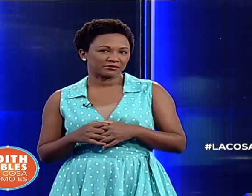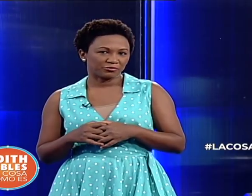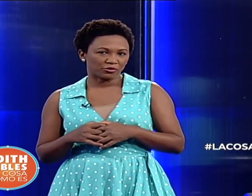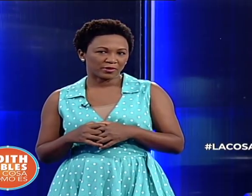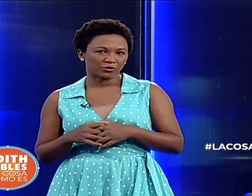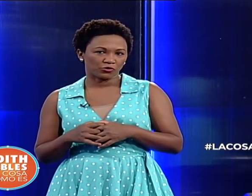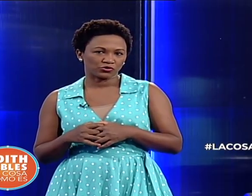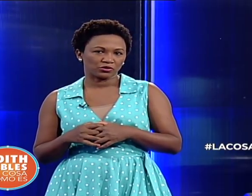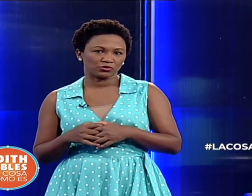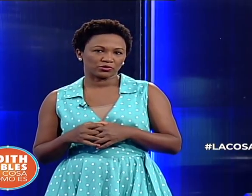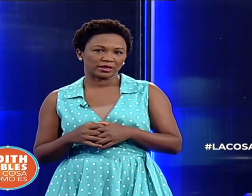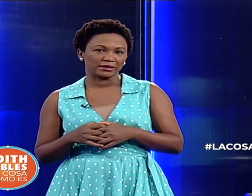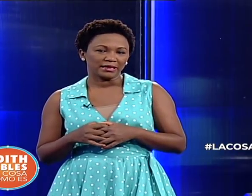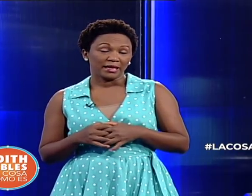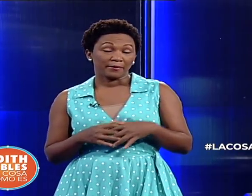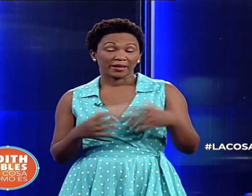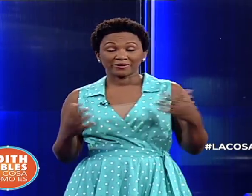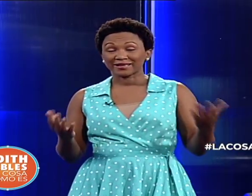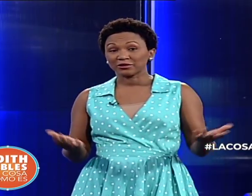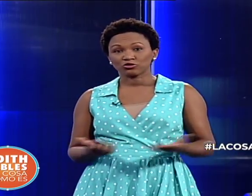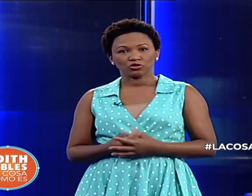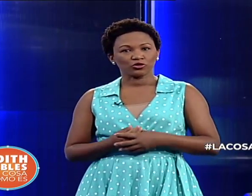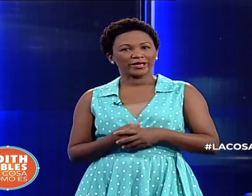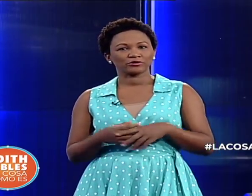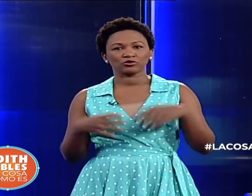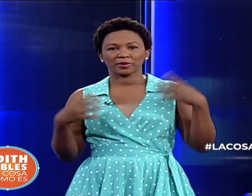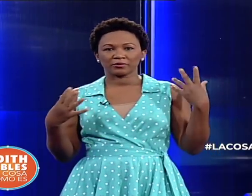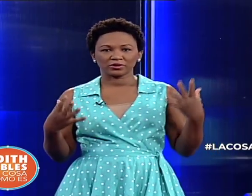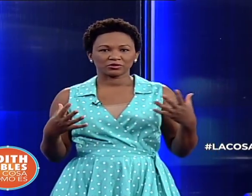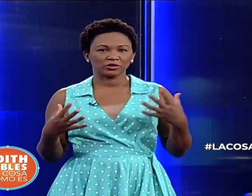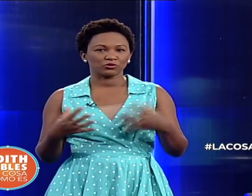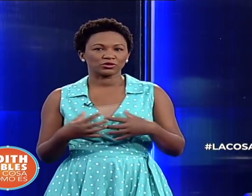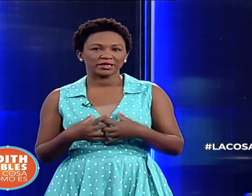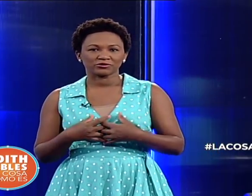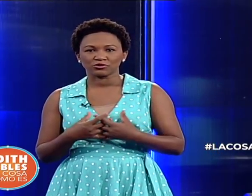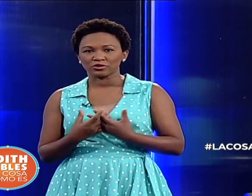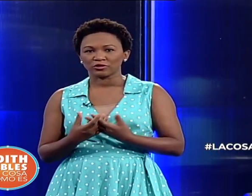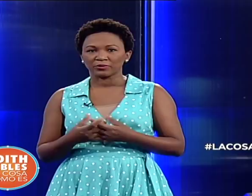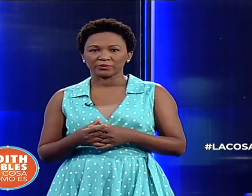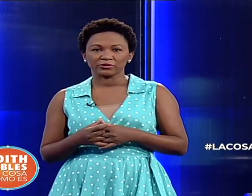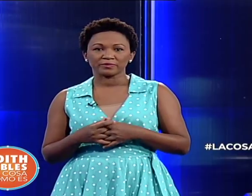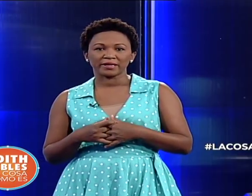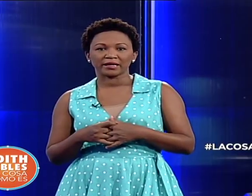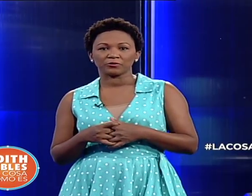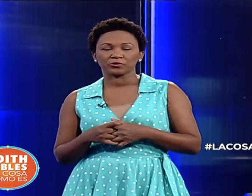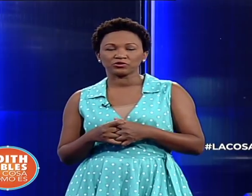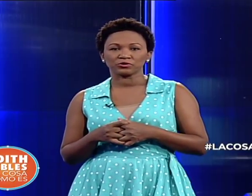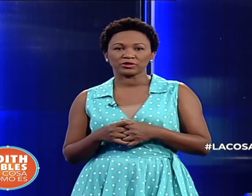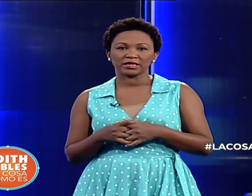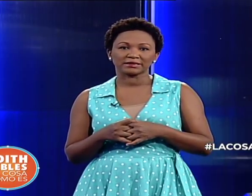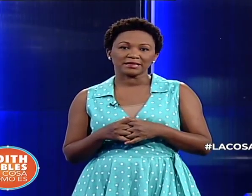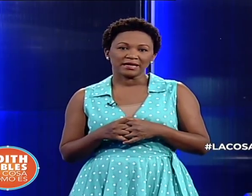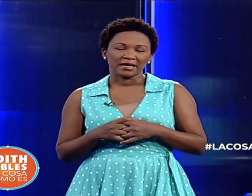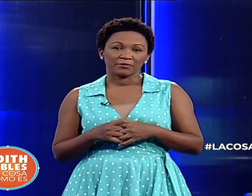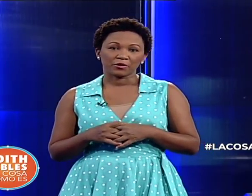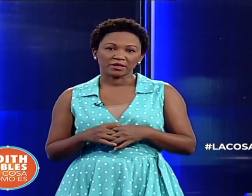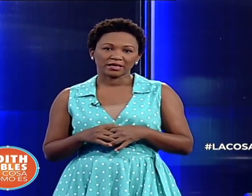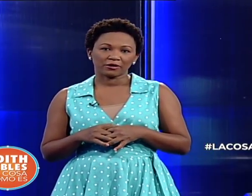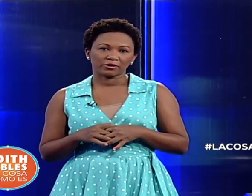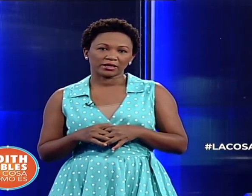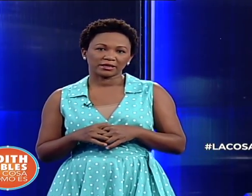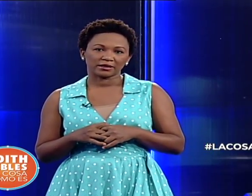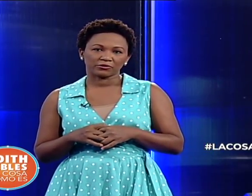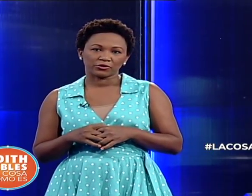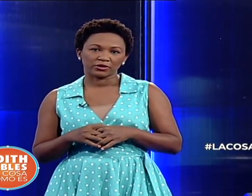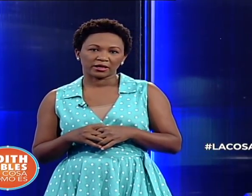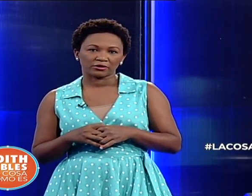posible reforma constitucional. Para hablar de todo esto, para ponernos en contexto y de lo que podemos esperar en los próximos días, hemos